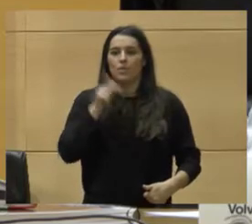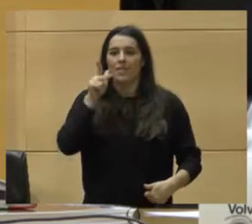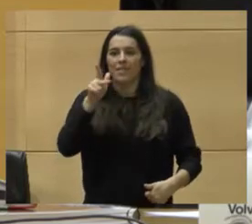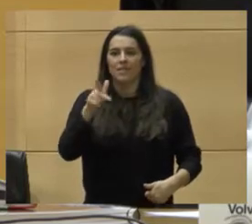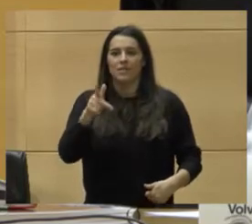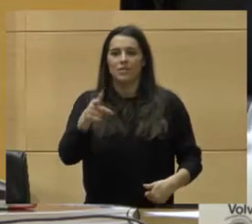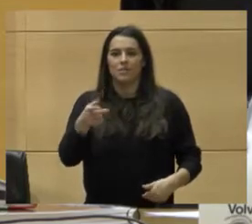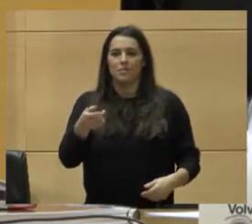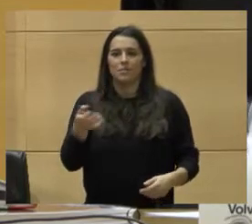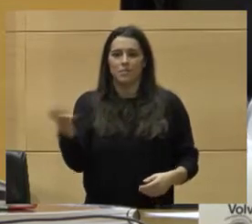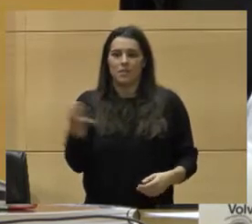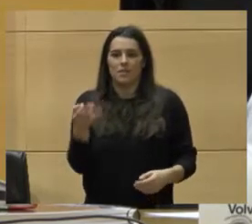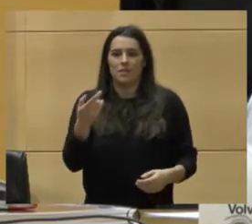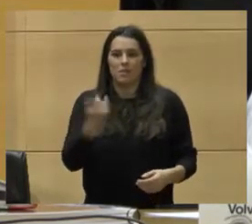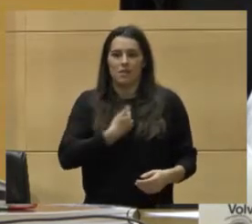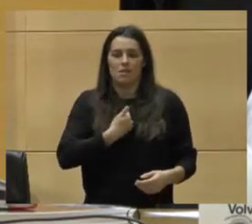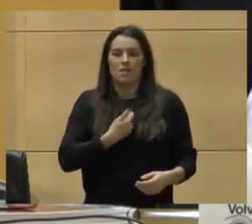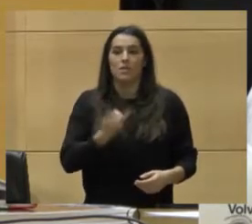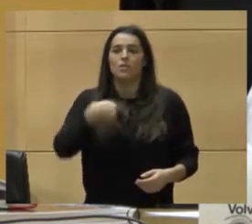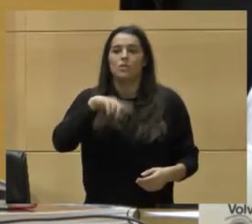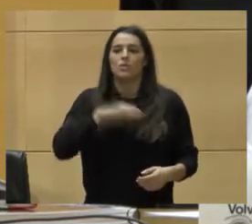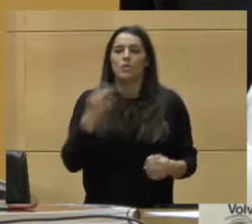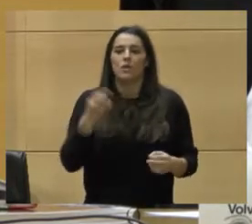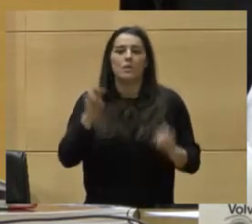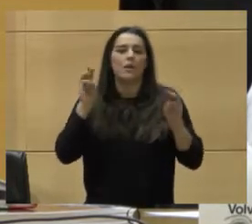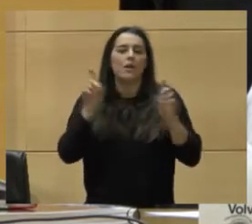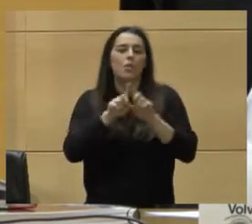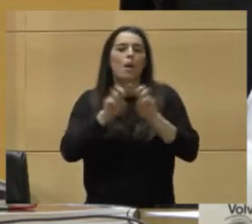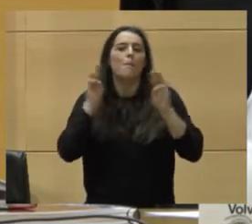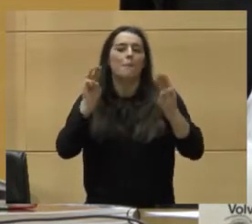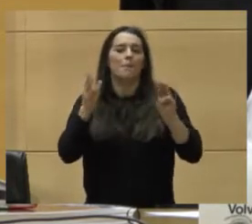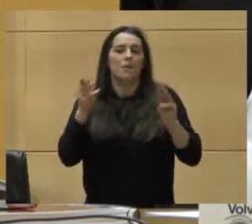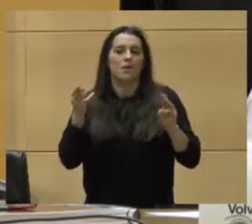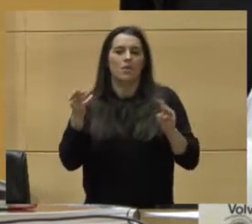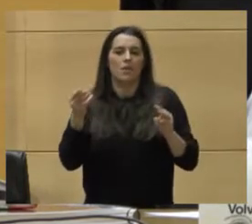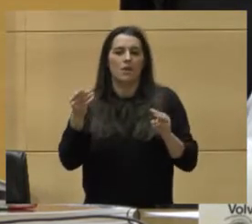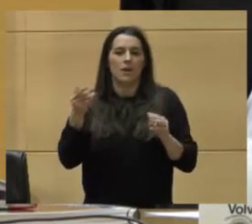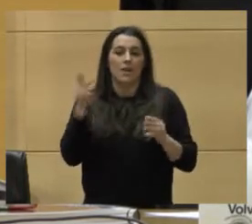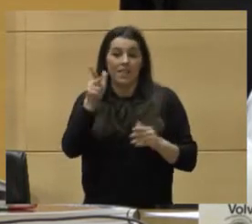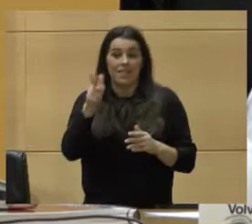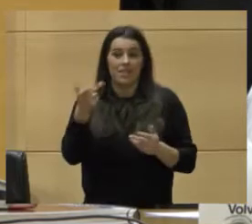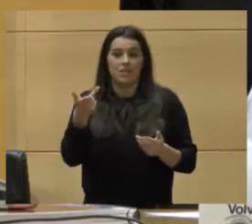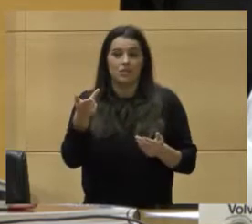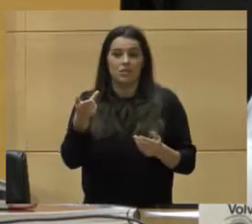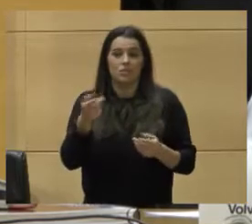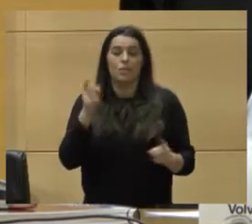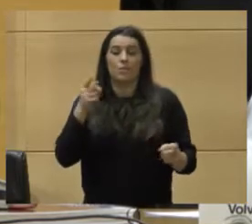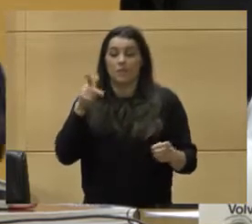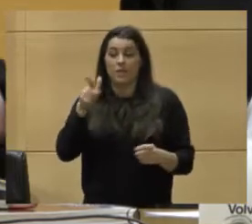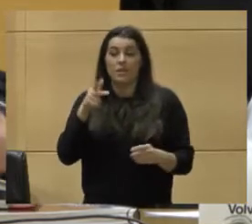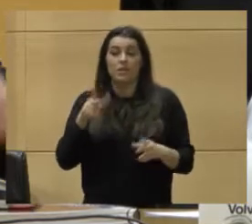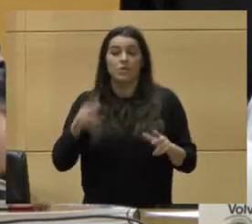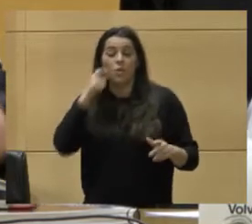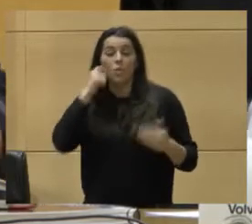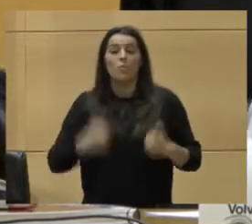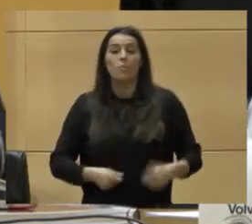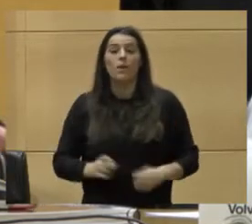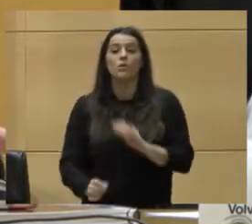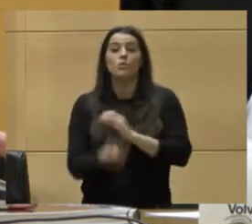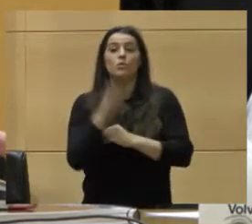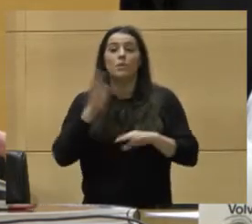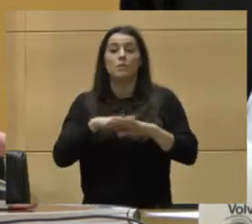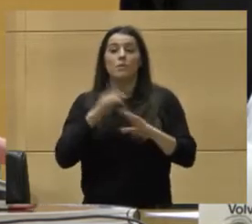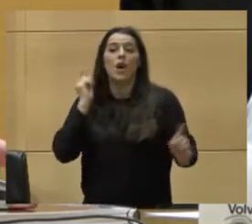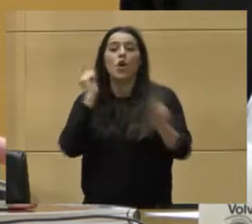pedagogía popular humanos los derechos humanos fueron una conquista de la humanidad frente al fascismo que decía que no es posible tener derechos